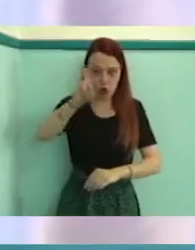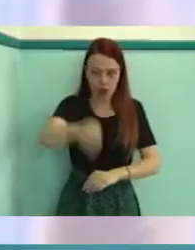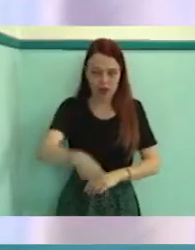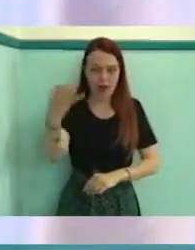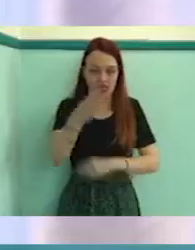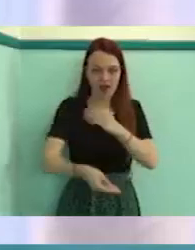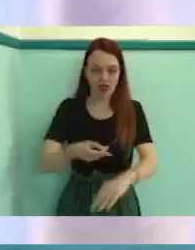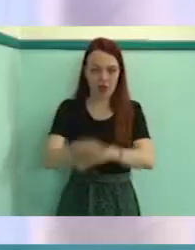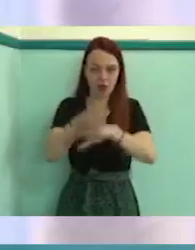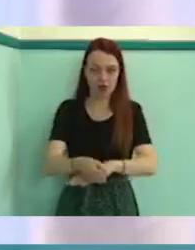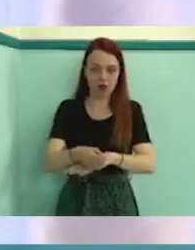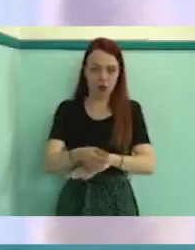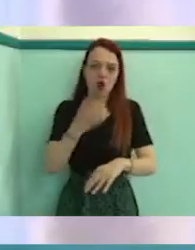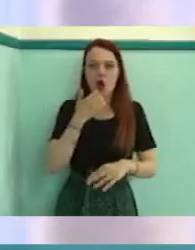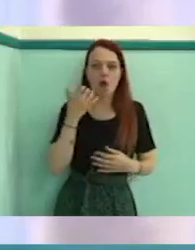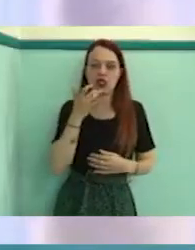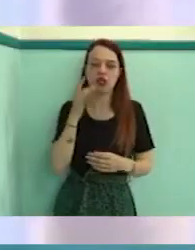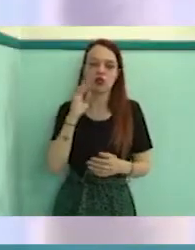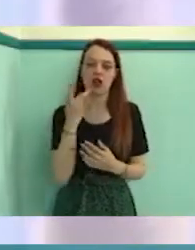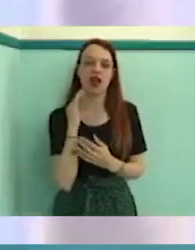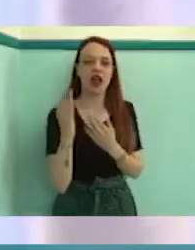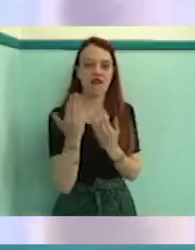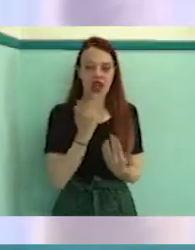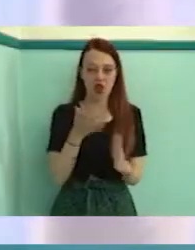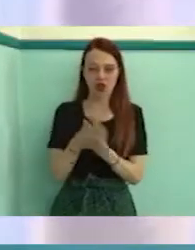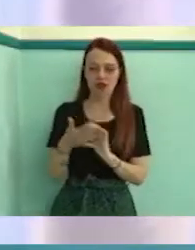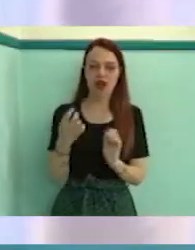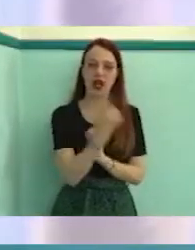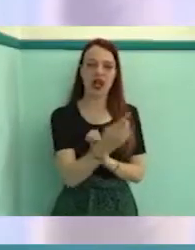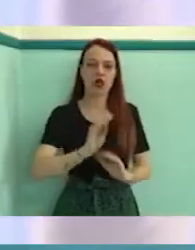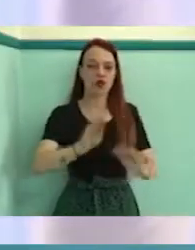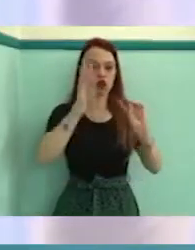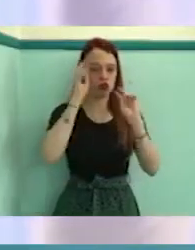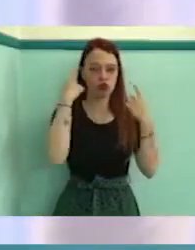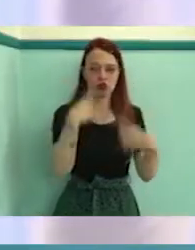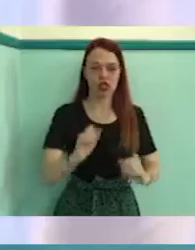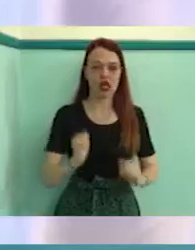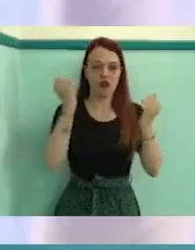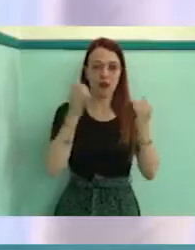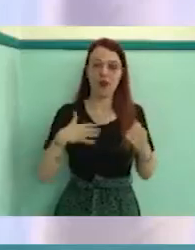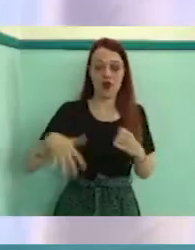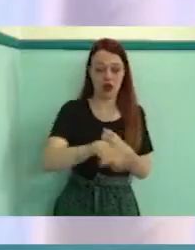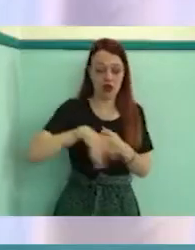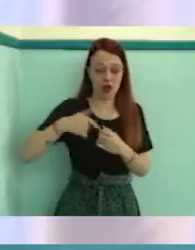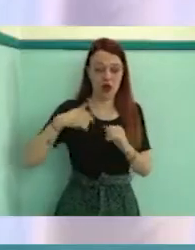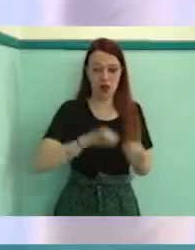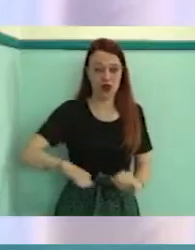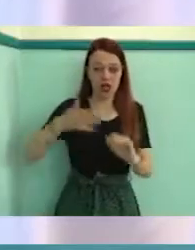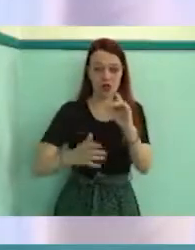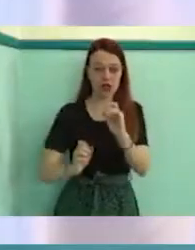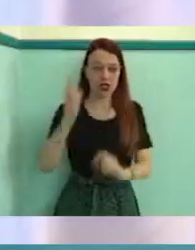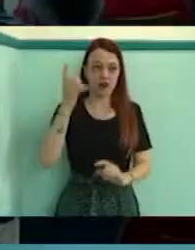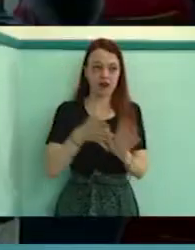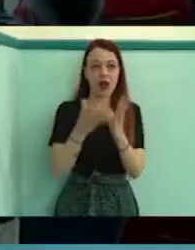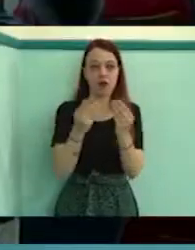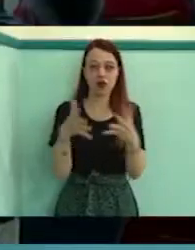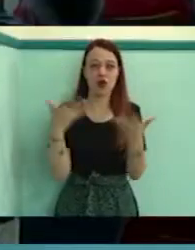de ese reflejo no cada una se salva a sí misma pero sobre todo tu parcelita lo que tú puedas nutrir tu parcelita Eso es lo más importante y mucho